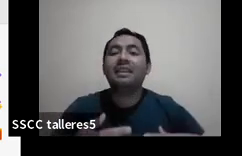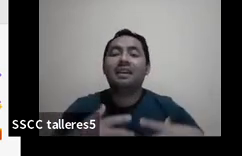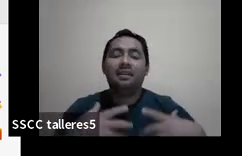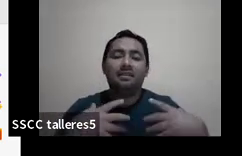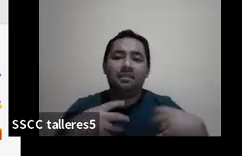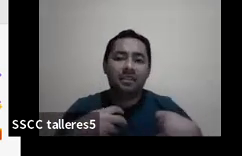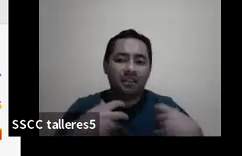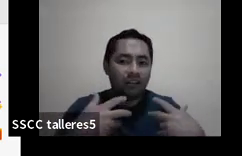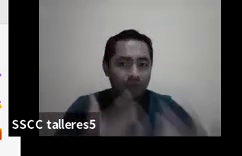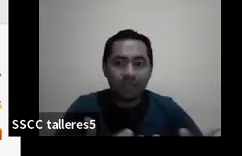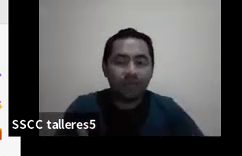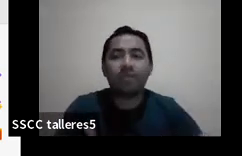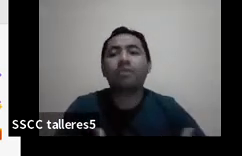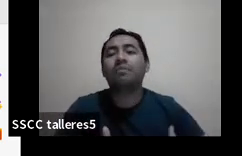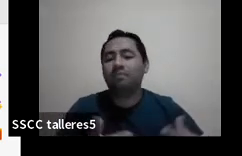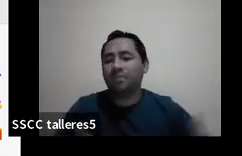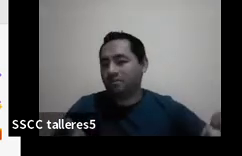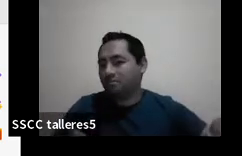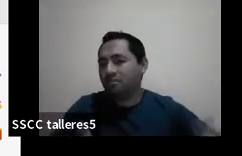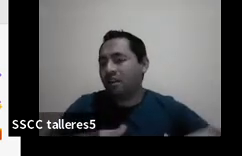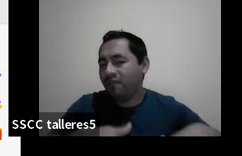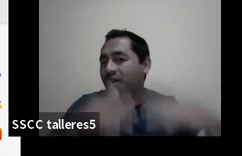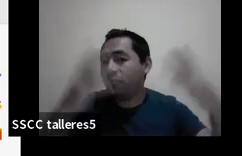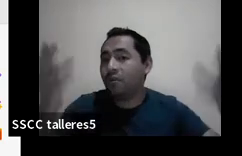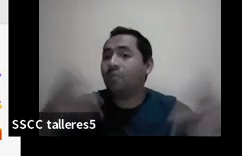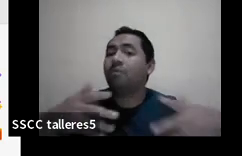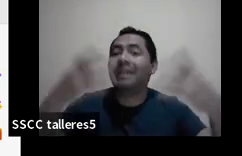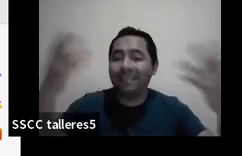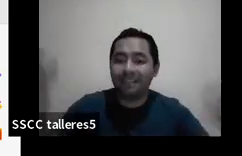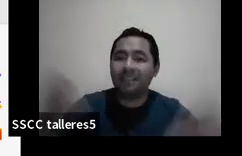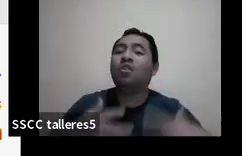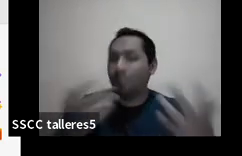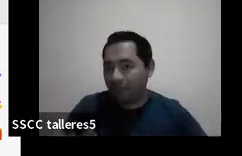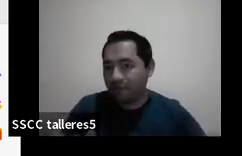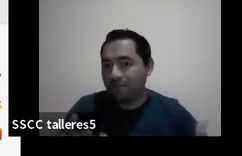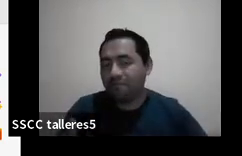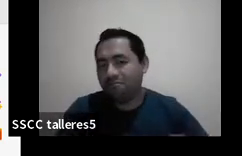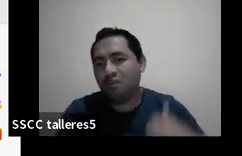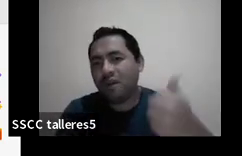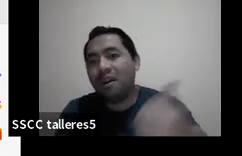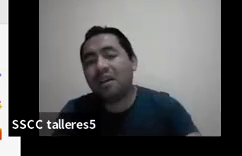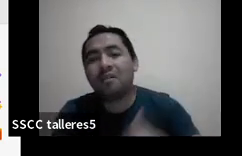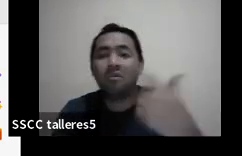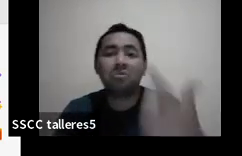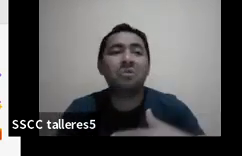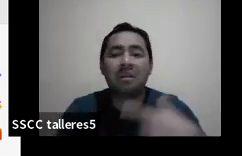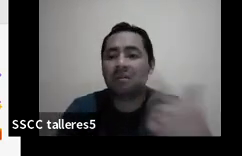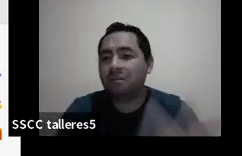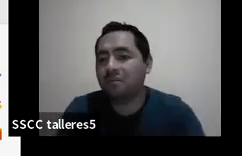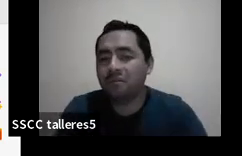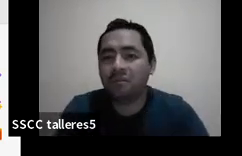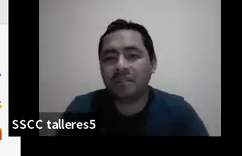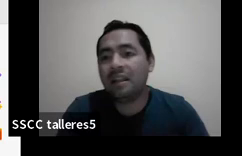proyectar esa idea de que no vas a poderlo, pues a la final de su hijo crece y no puede. No va al colegio, no